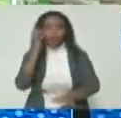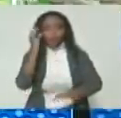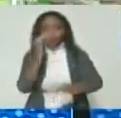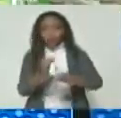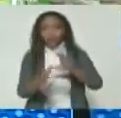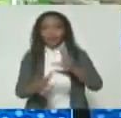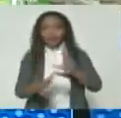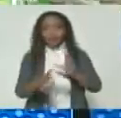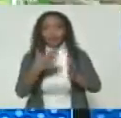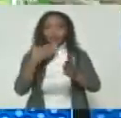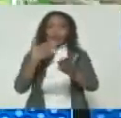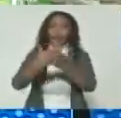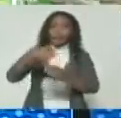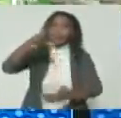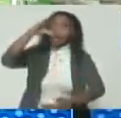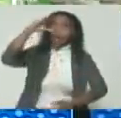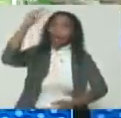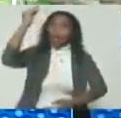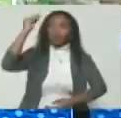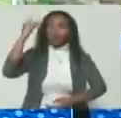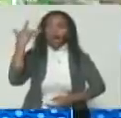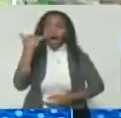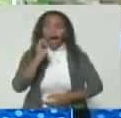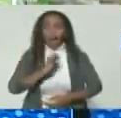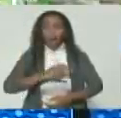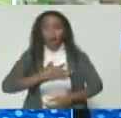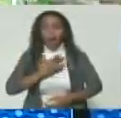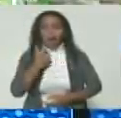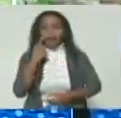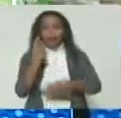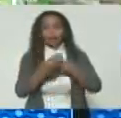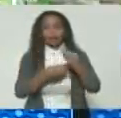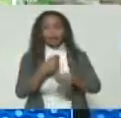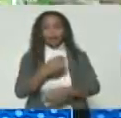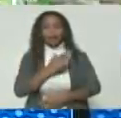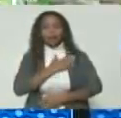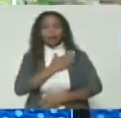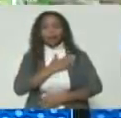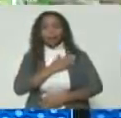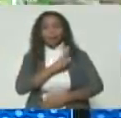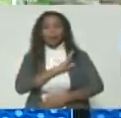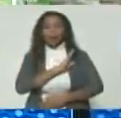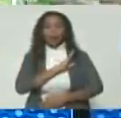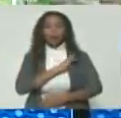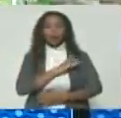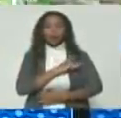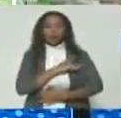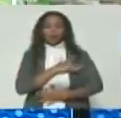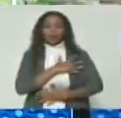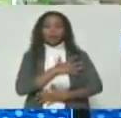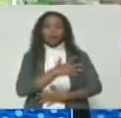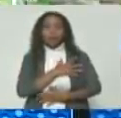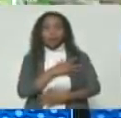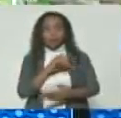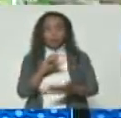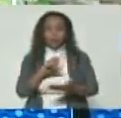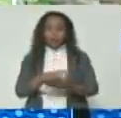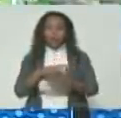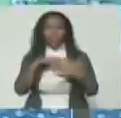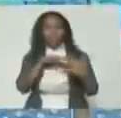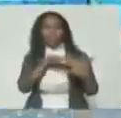Afortunadamente, gracias a Dios, tenemos posibilidad de contar con un pulmón propio en medio de la batalla que estamos